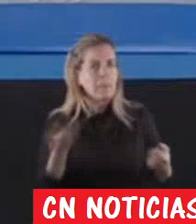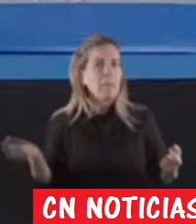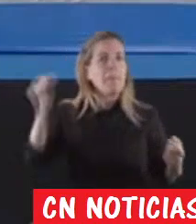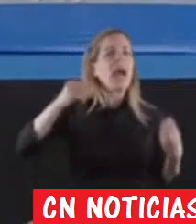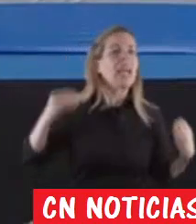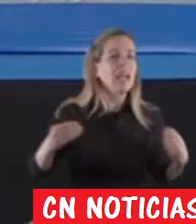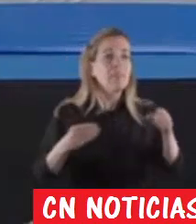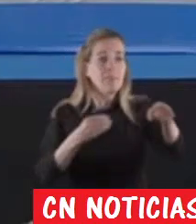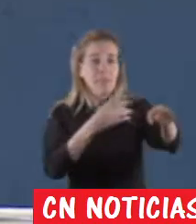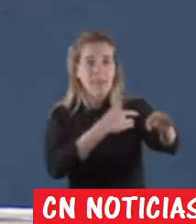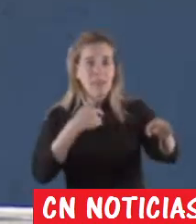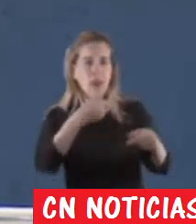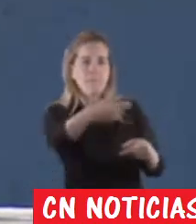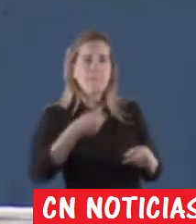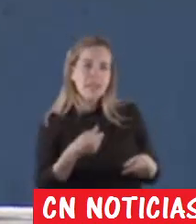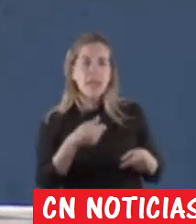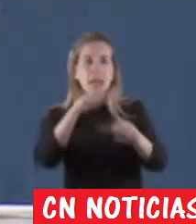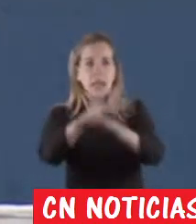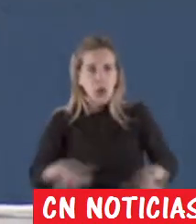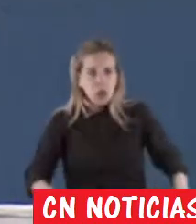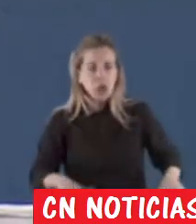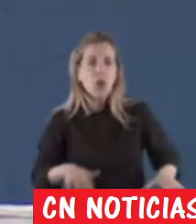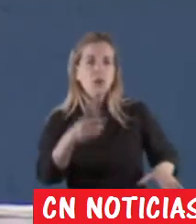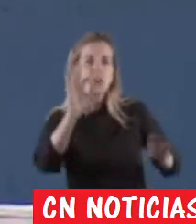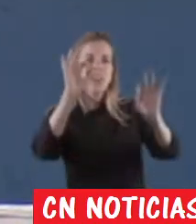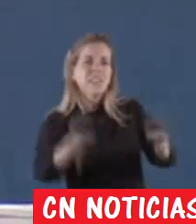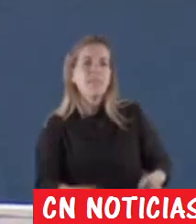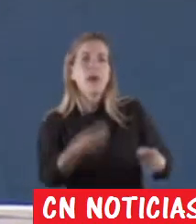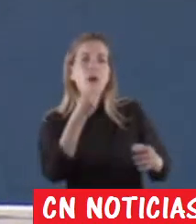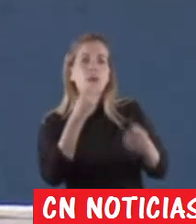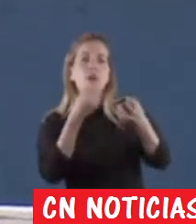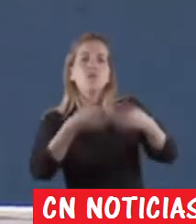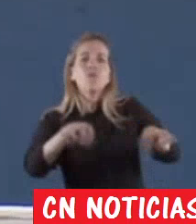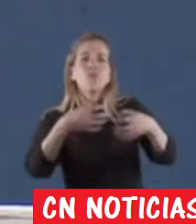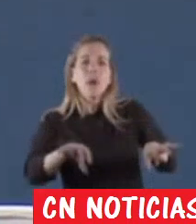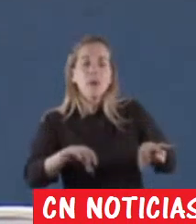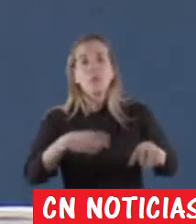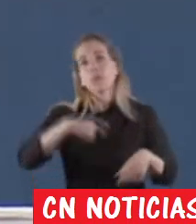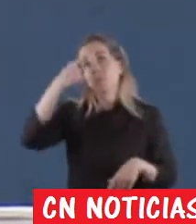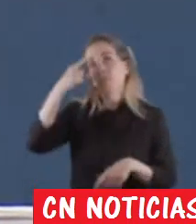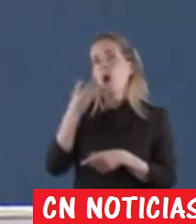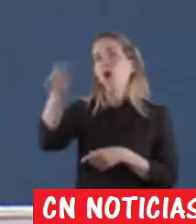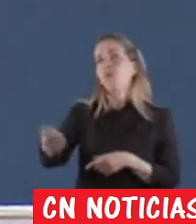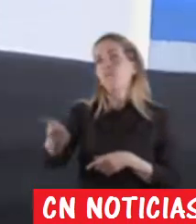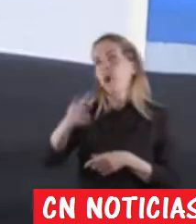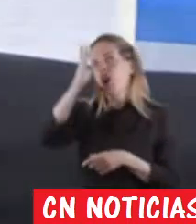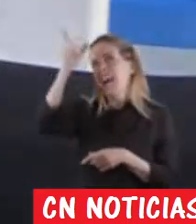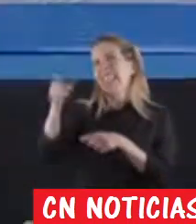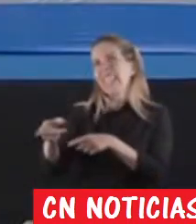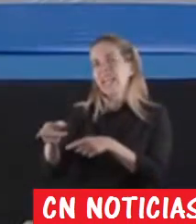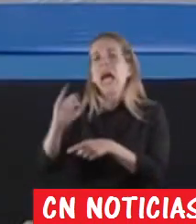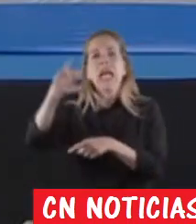que los pibes de Loma coman huevo. Bueno, Daniela, qué sé yo, compramos un par de gallinas, le dije. Y así